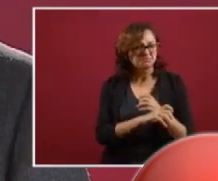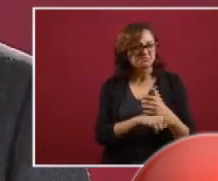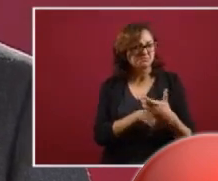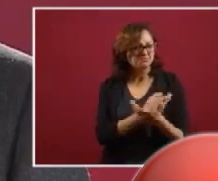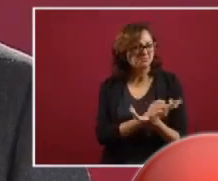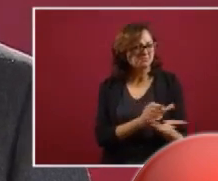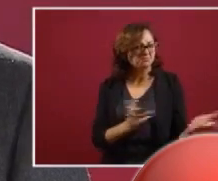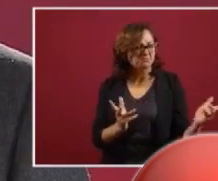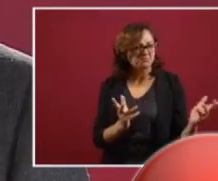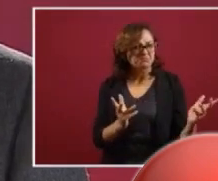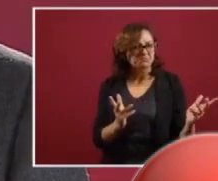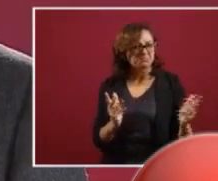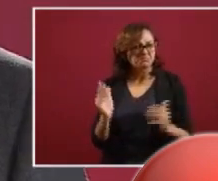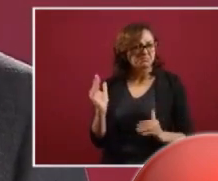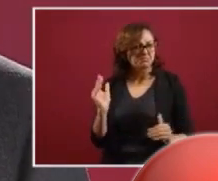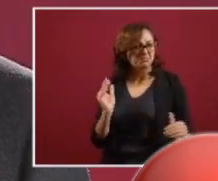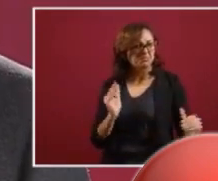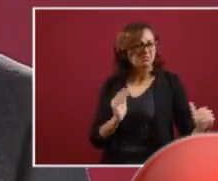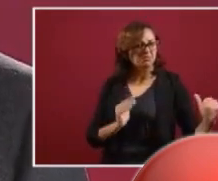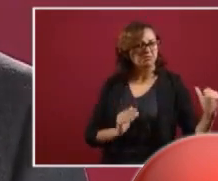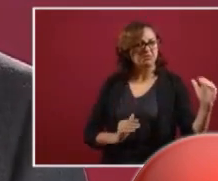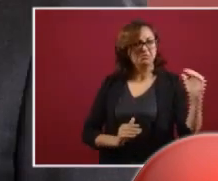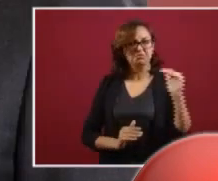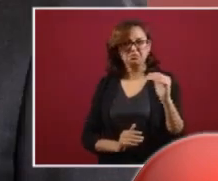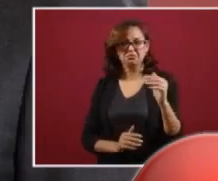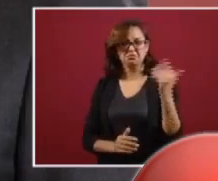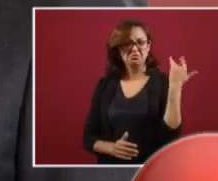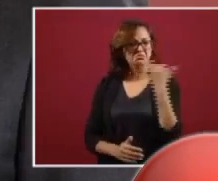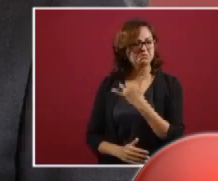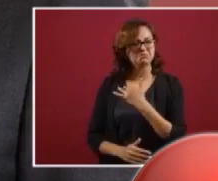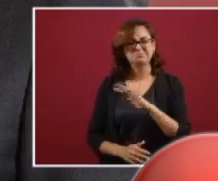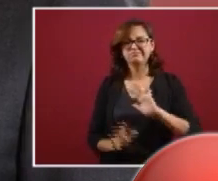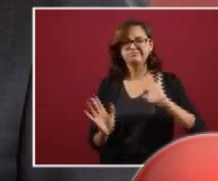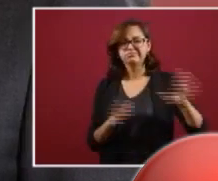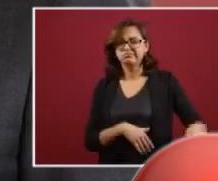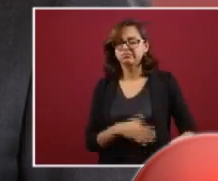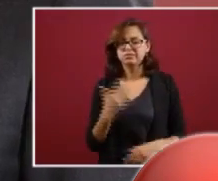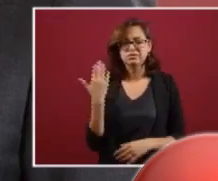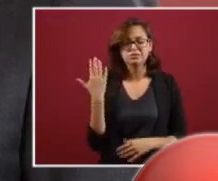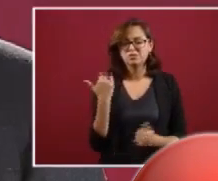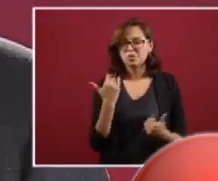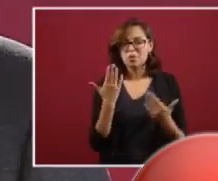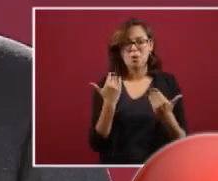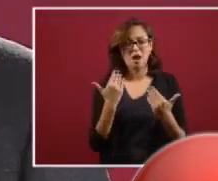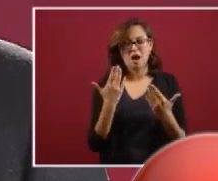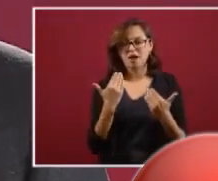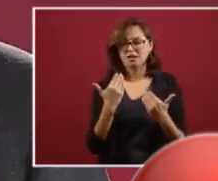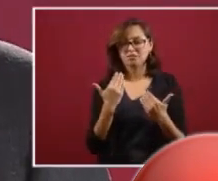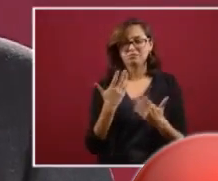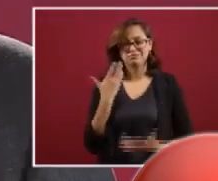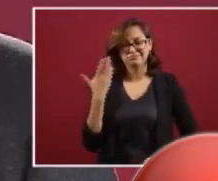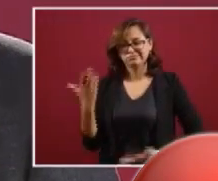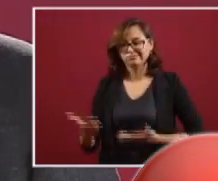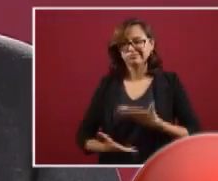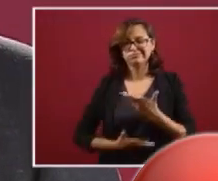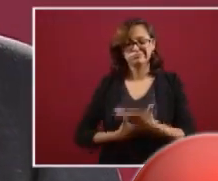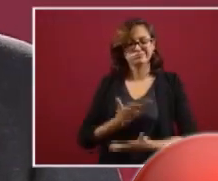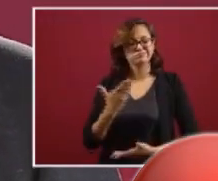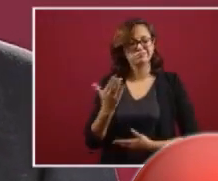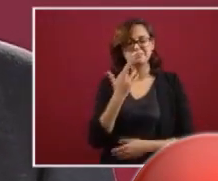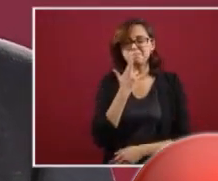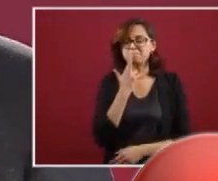que genere tanta satisfacción el poder servir a los demás